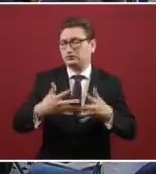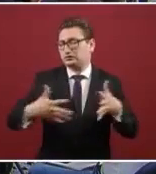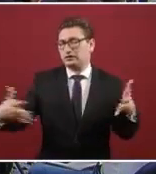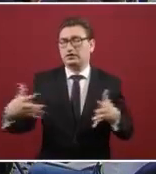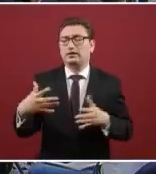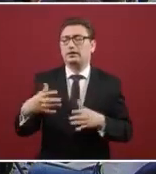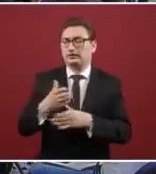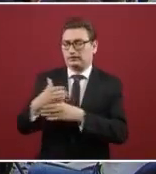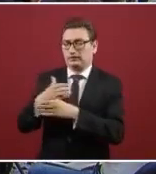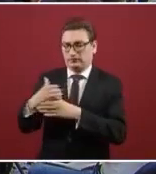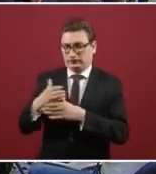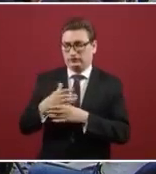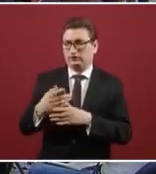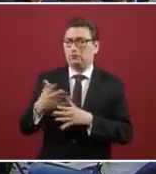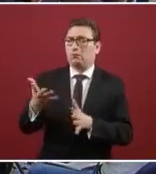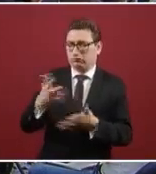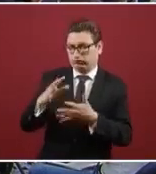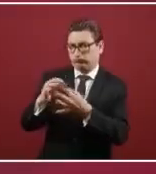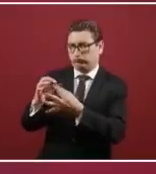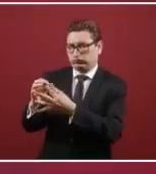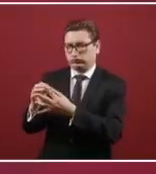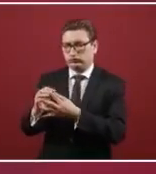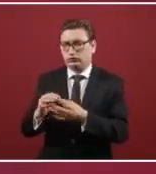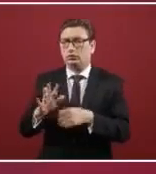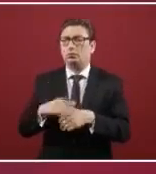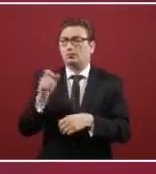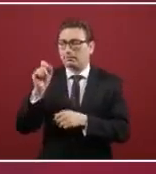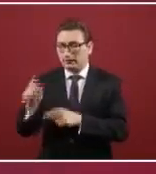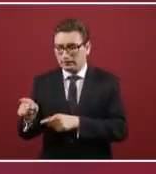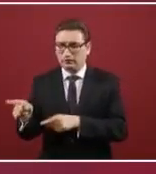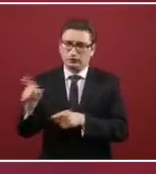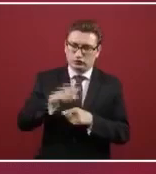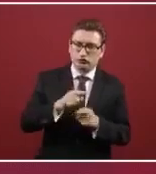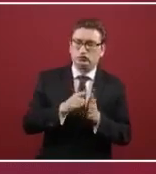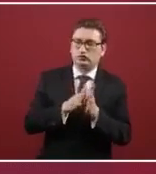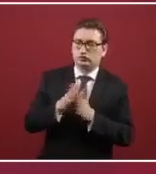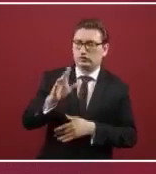Estoy dando una cifra aproximada, porque lo mismo se va a hacer con el cacao